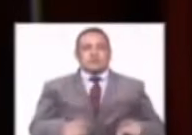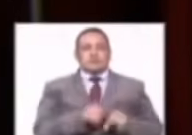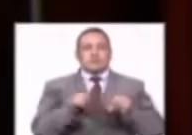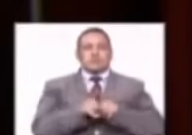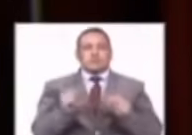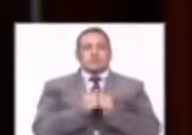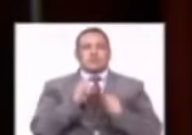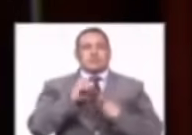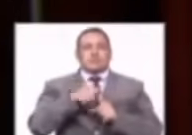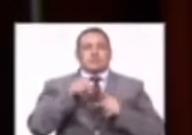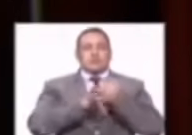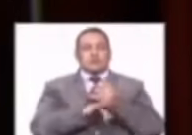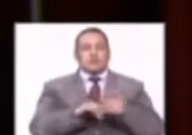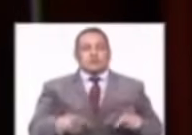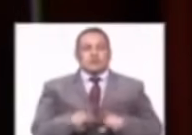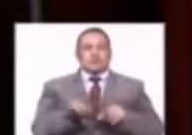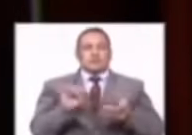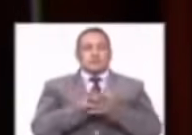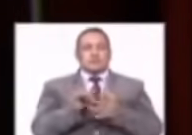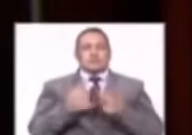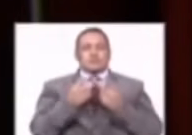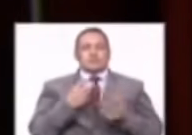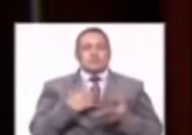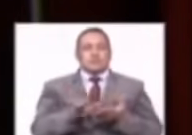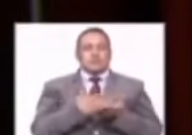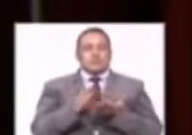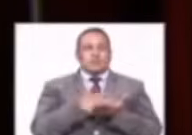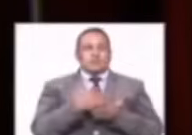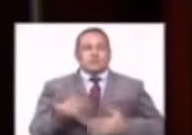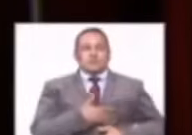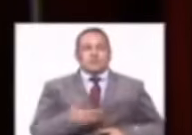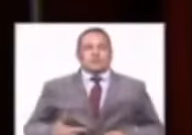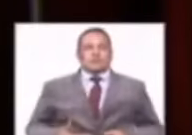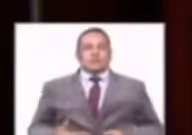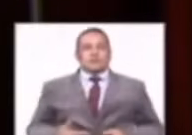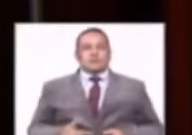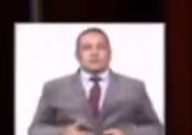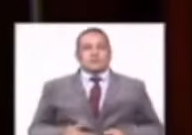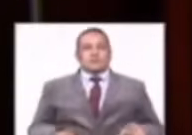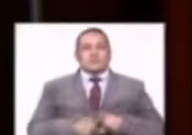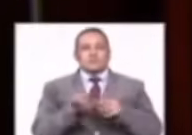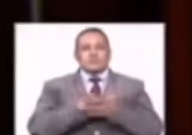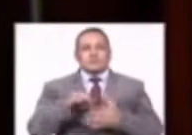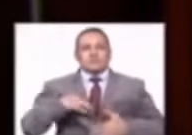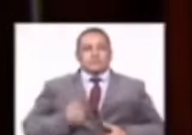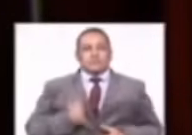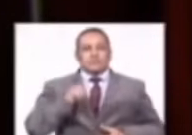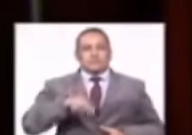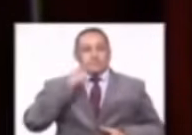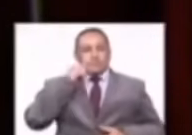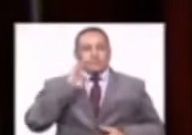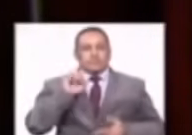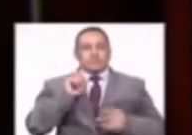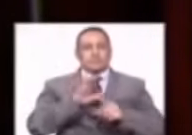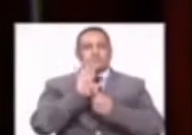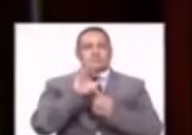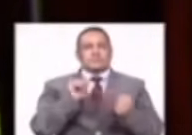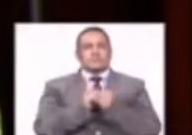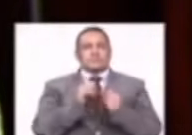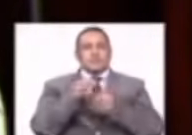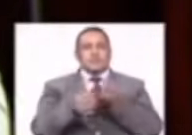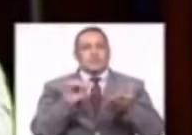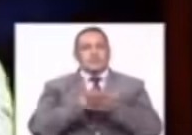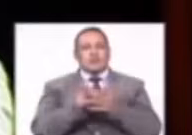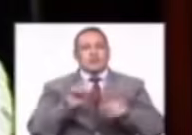las actas. Solicitábamos actas y no existían, señor presidente. El señor Aníbal Torres ha presentado, él dice que no se